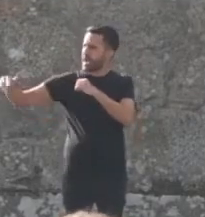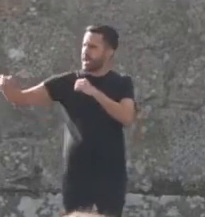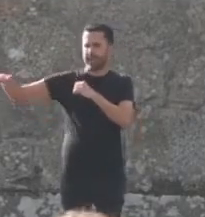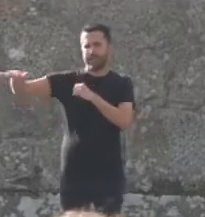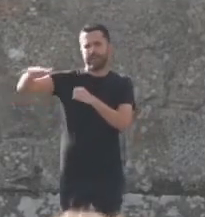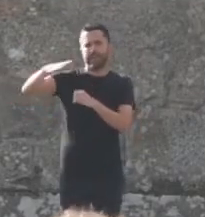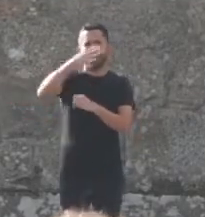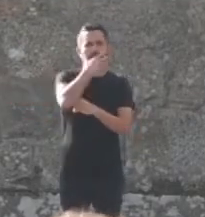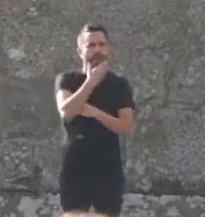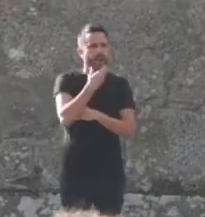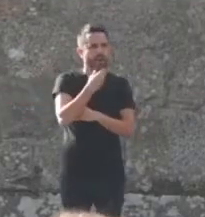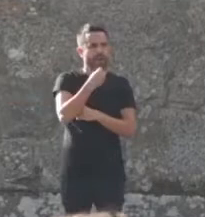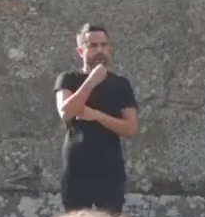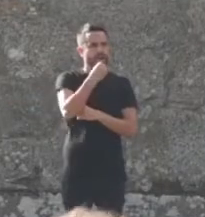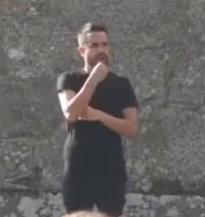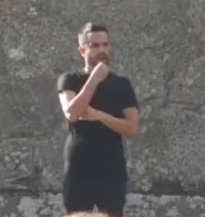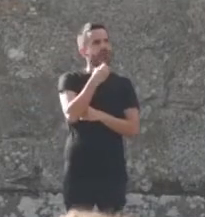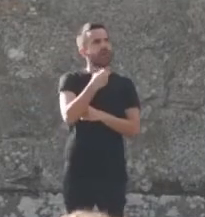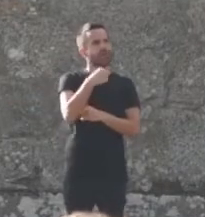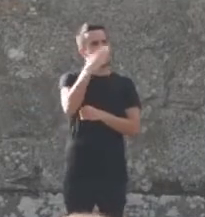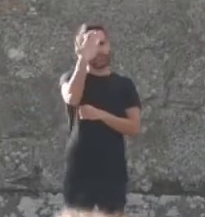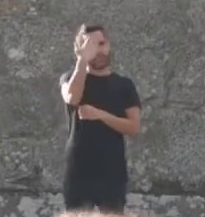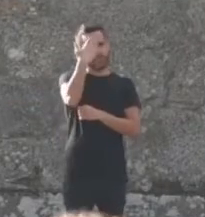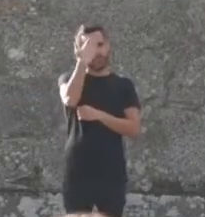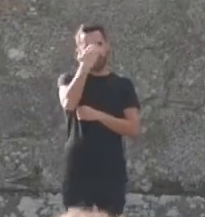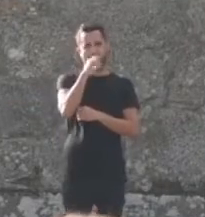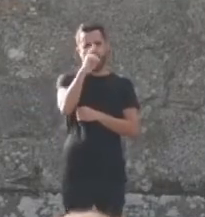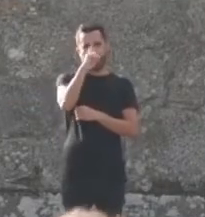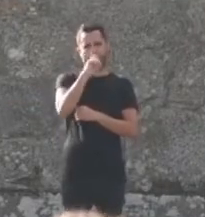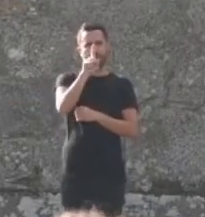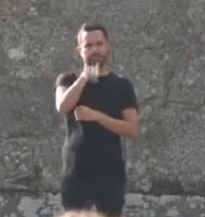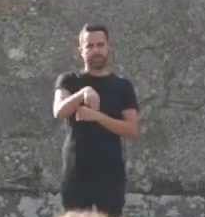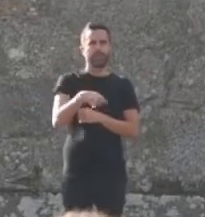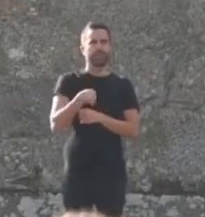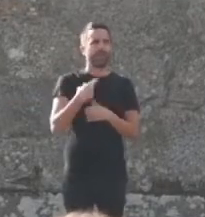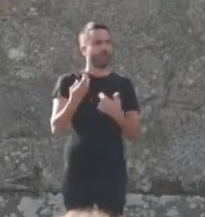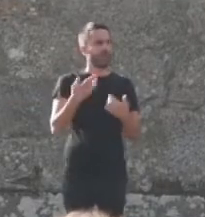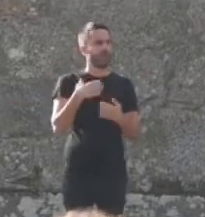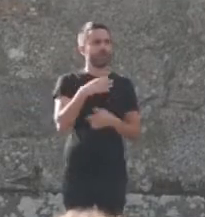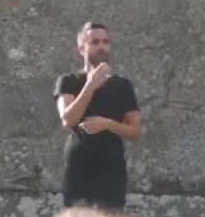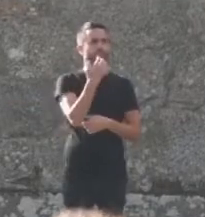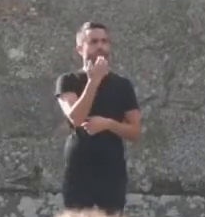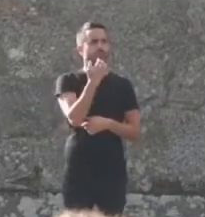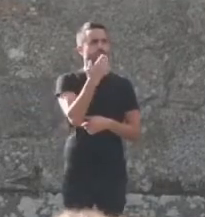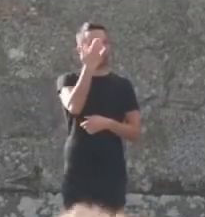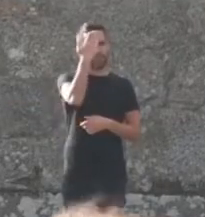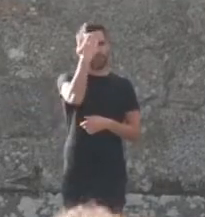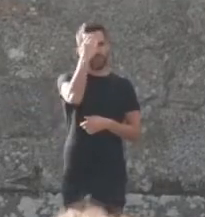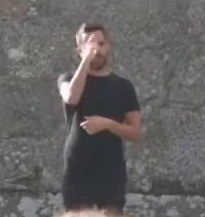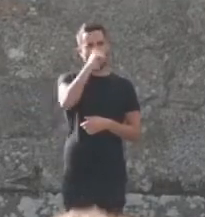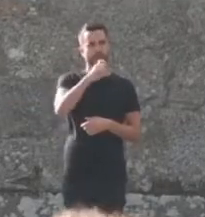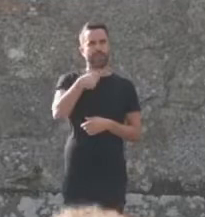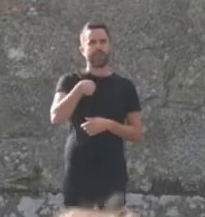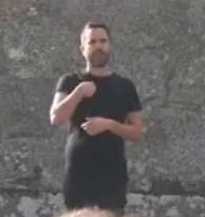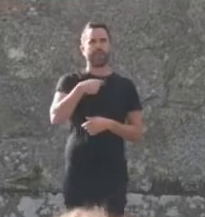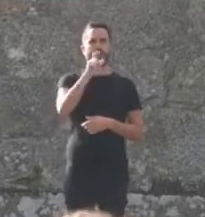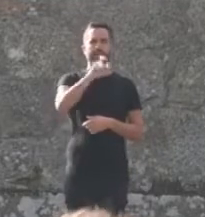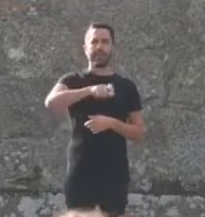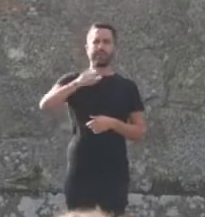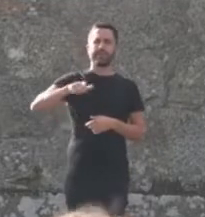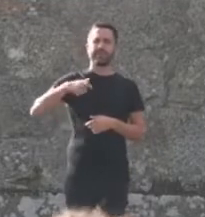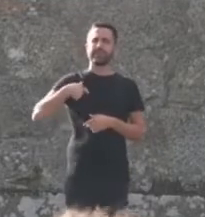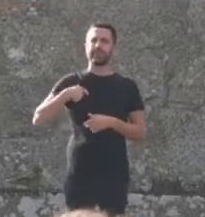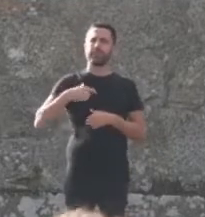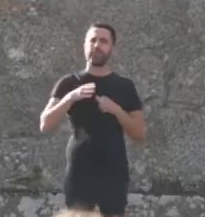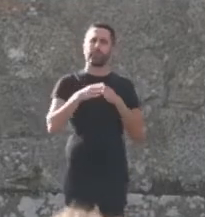fermosura, tamén ten memoria. Por exemplo, a memoria dos mariñeiros, dos militantes